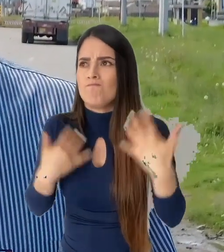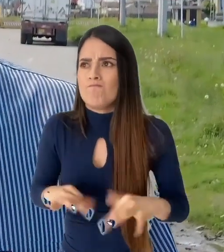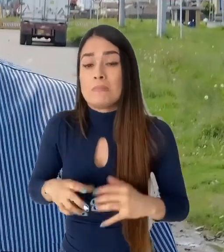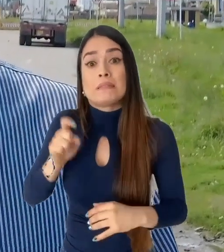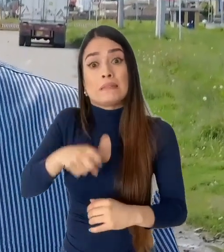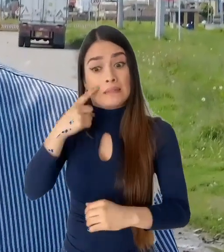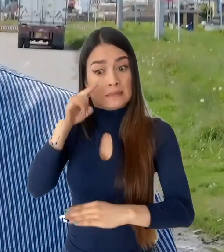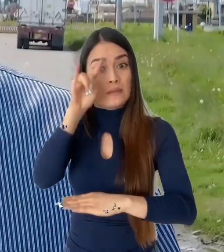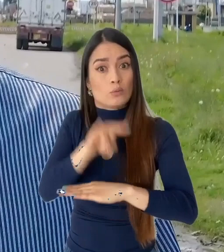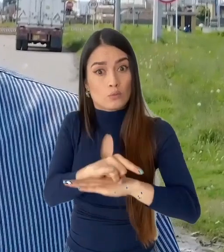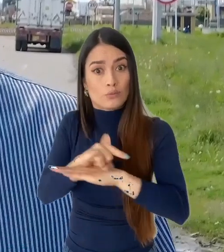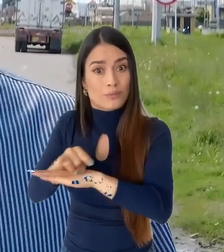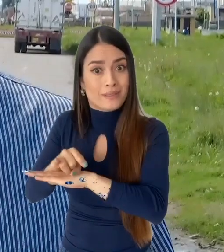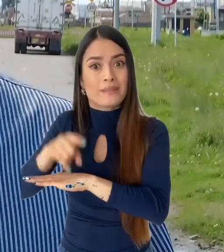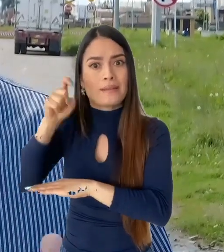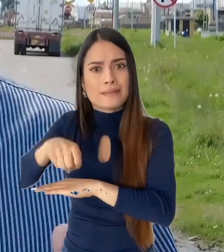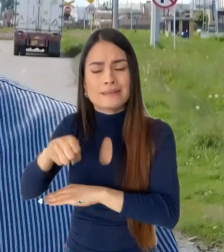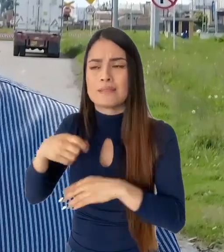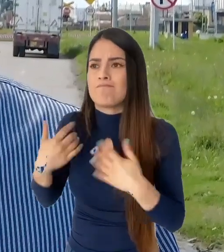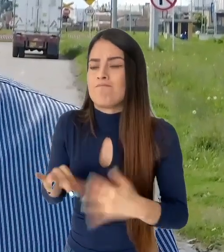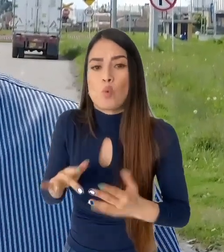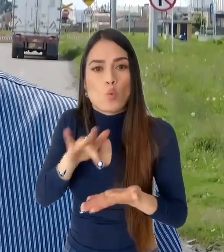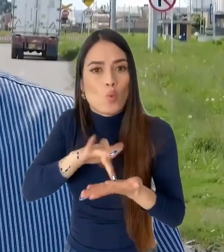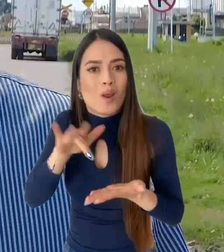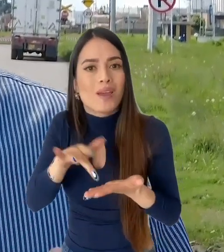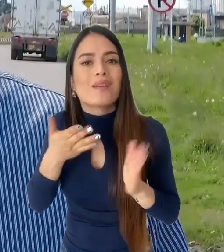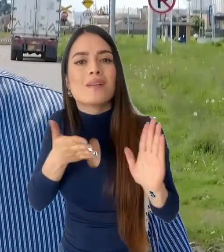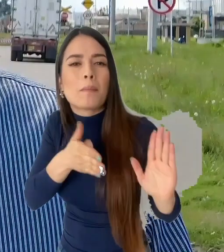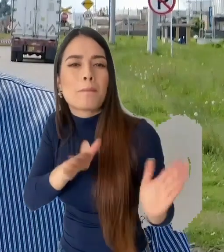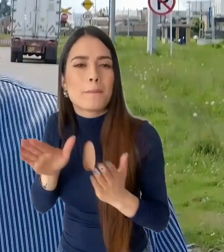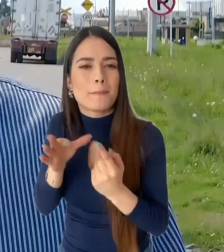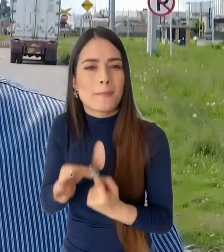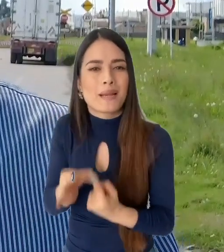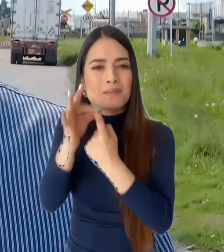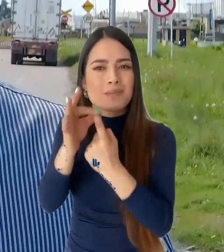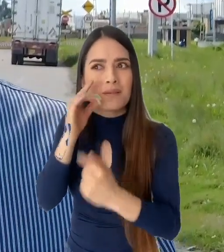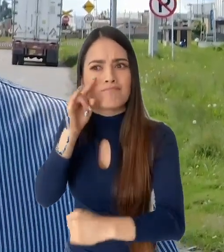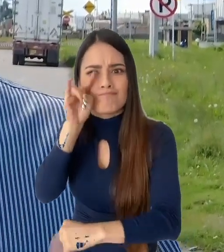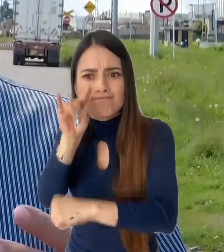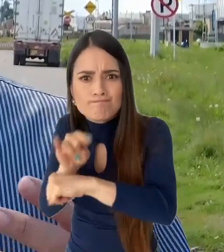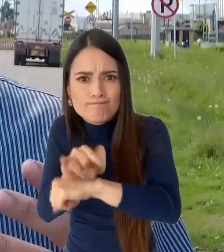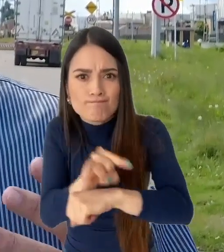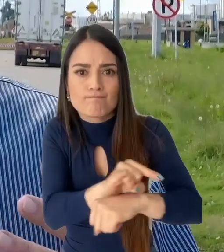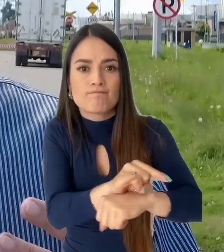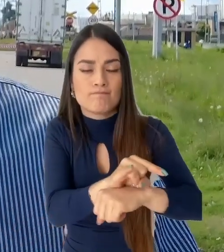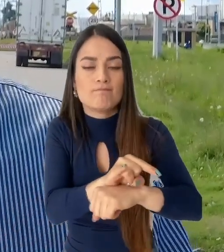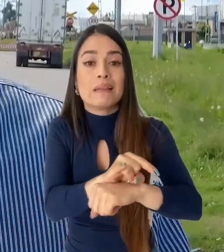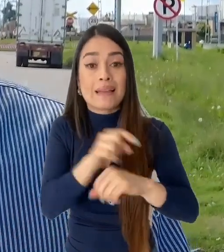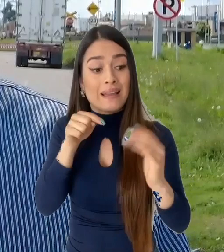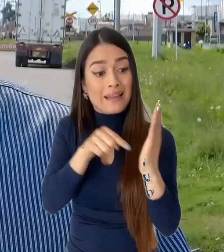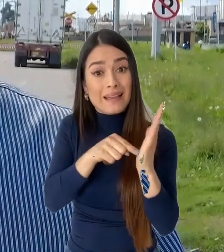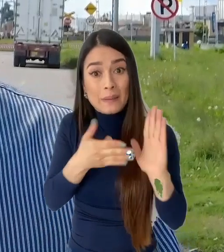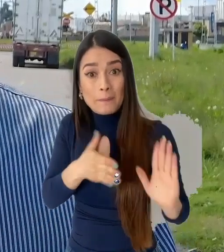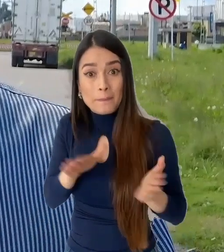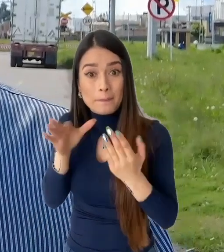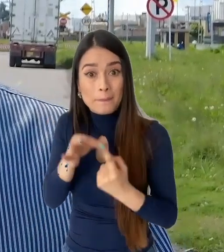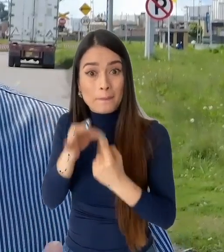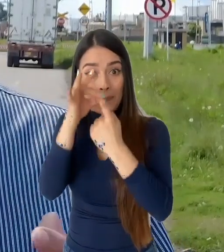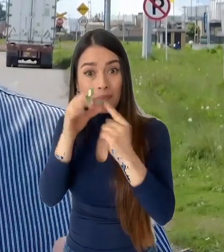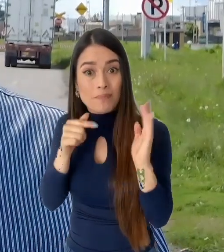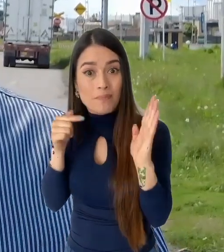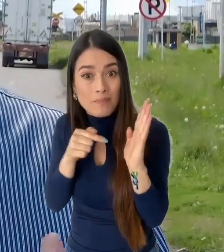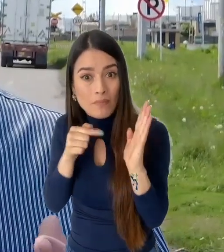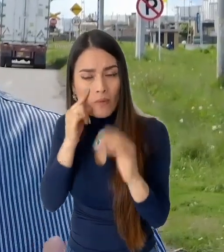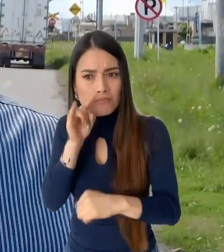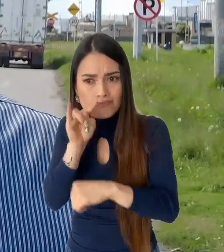que se ha convertido y es un problema de salud pública requieren en la superintendencia la implementación de un programa